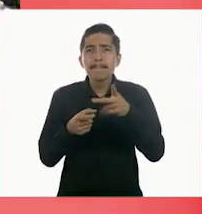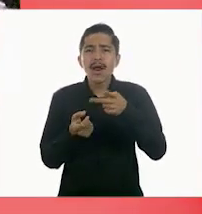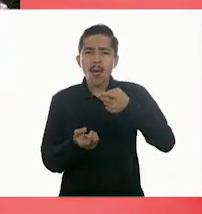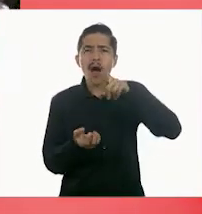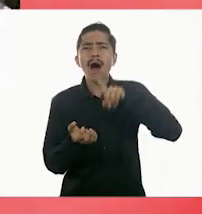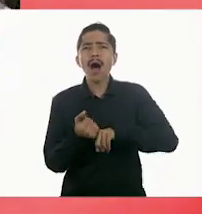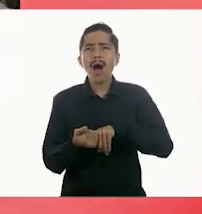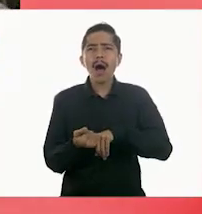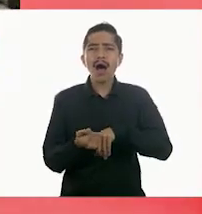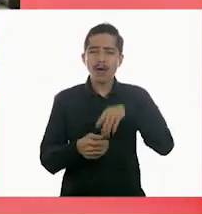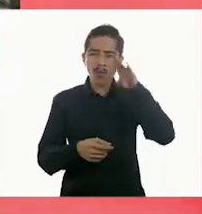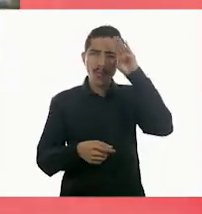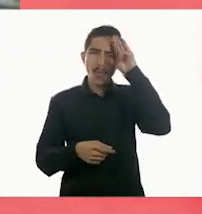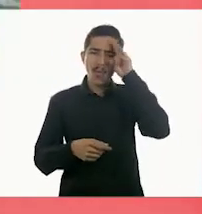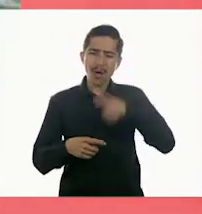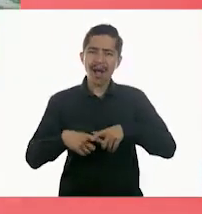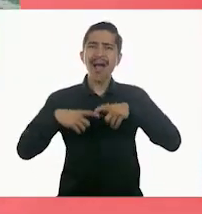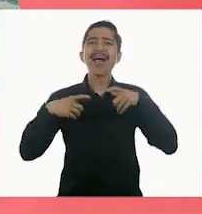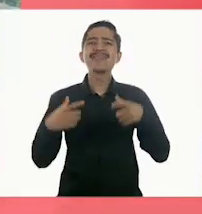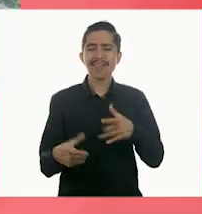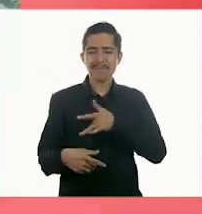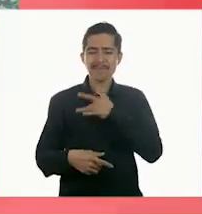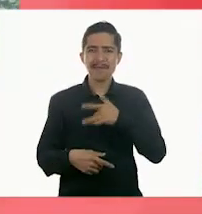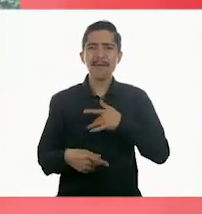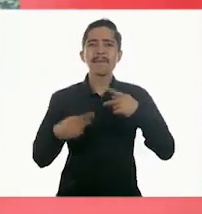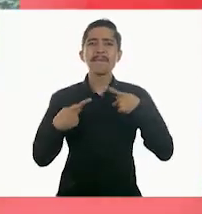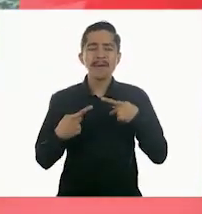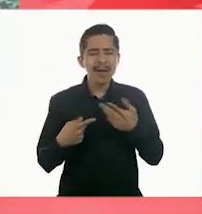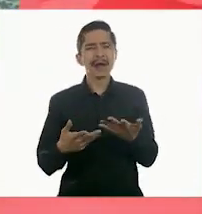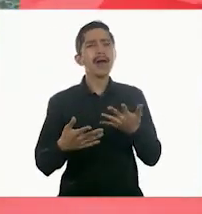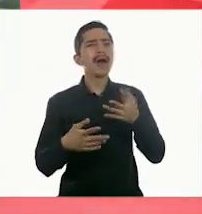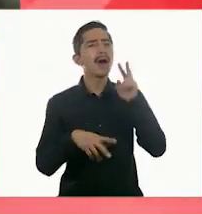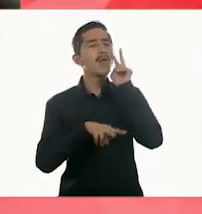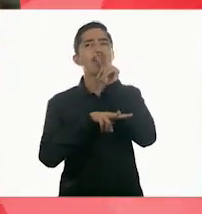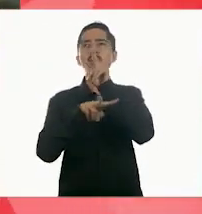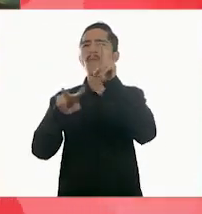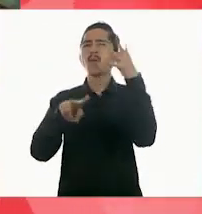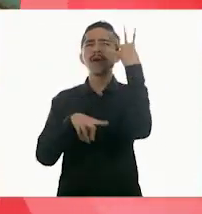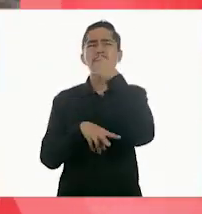la calidez de su gente y la belleza de sus paisajes.